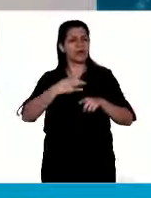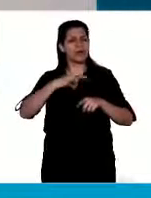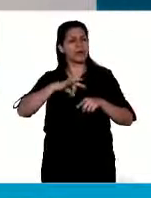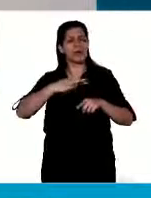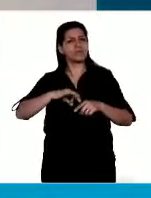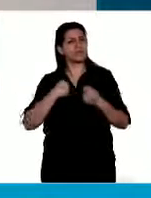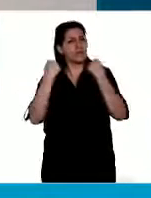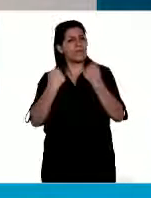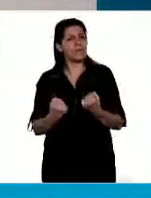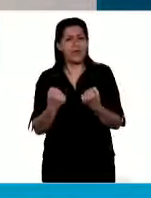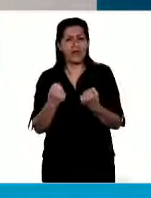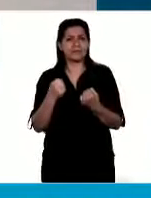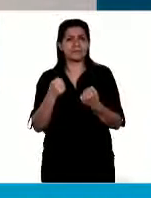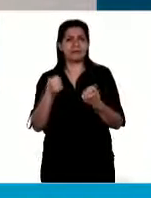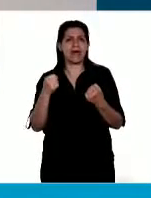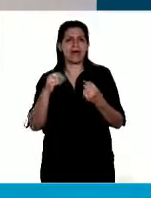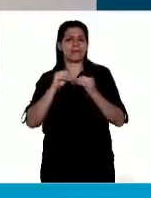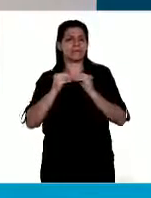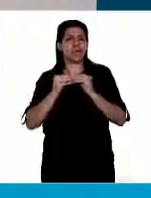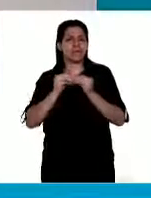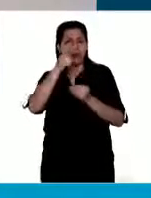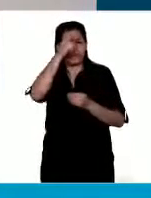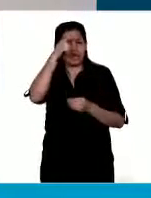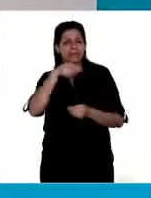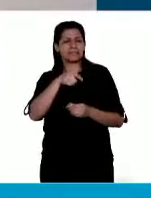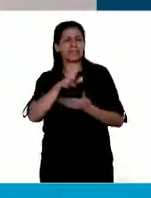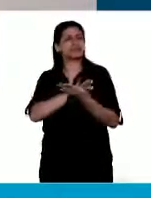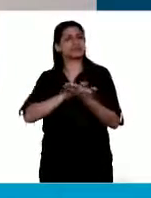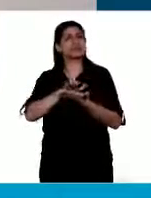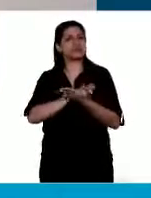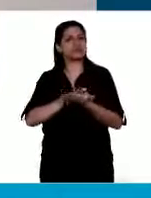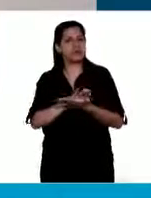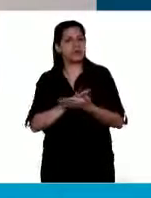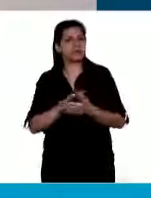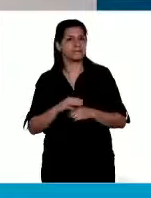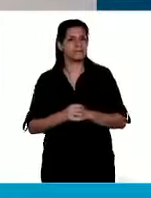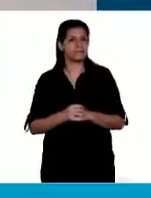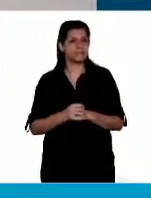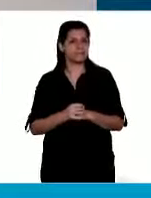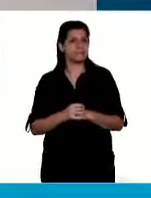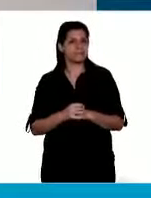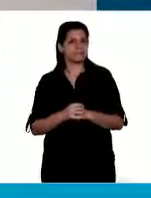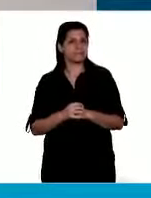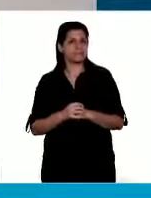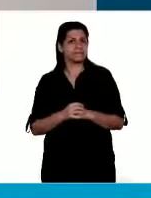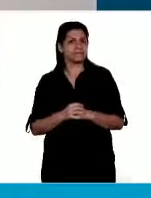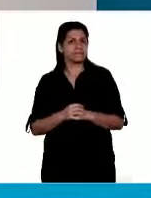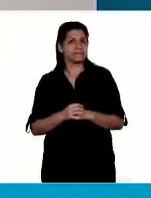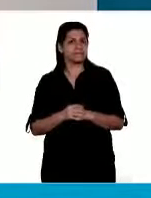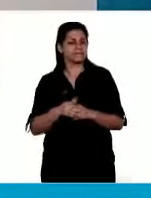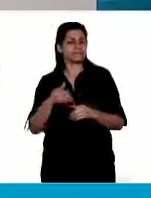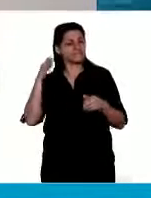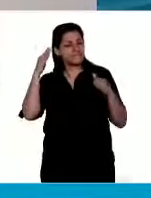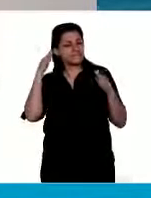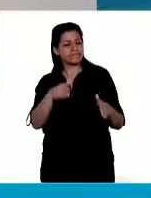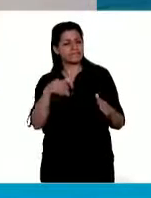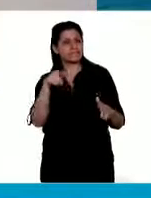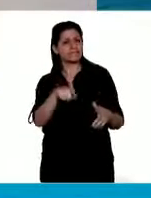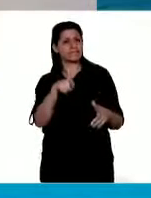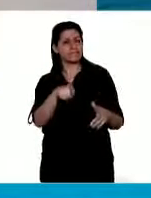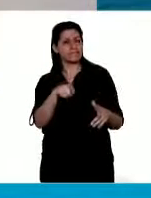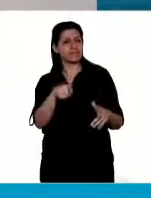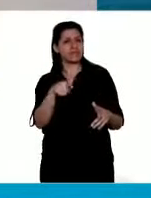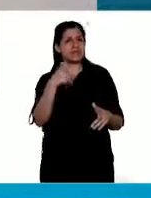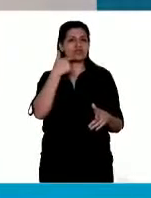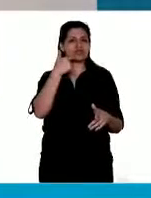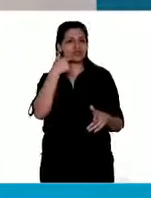por abordar el problema policial y el problema de la policía, encuadrándolos a ellos en un sujeto social,